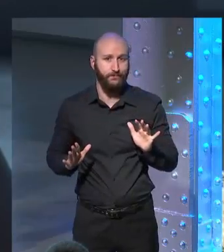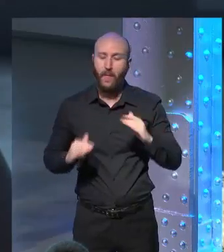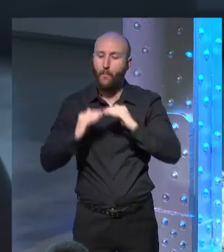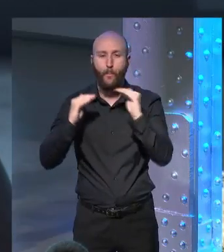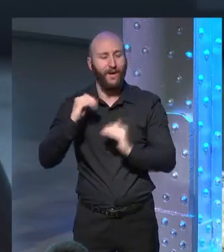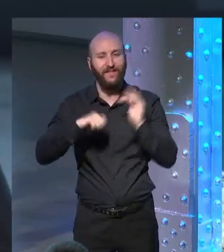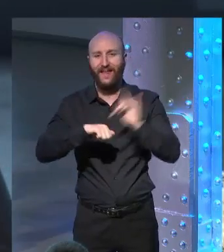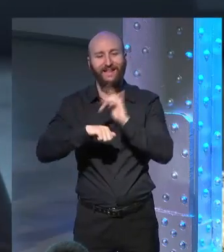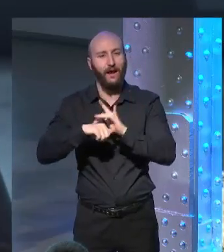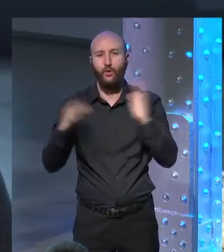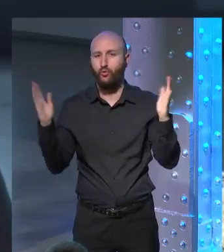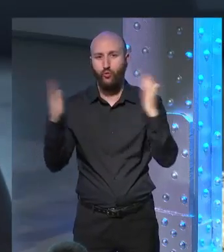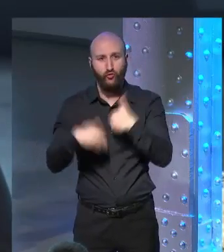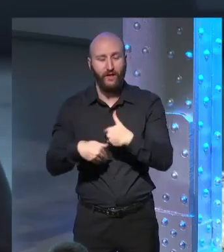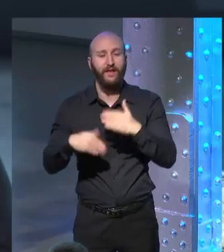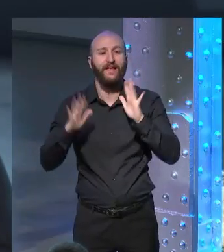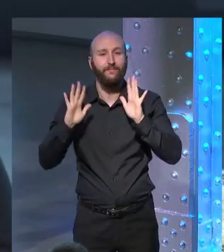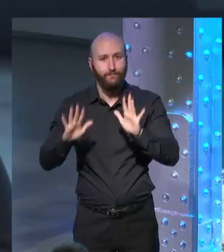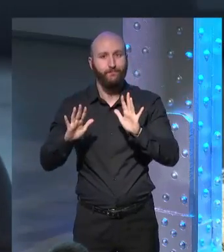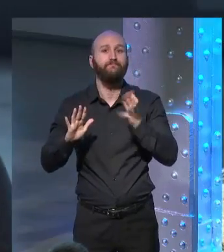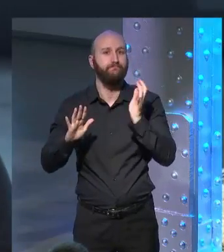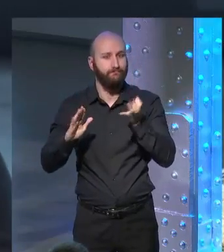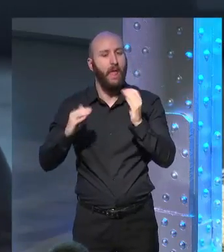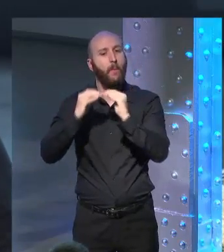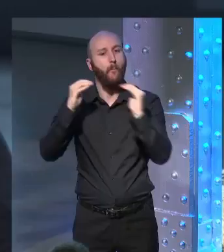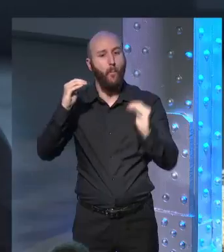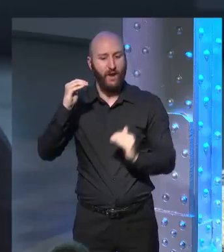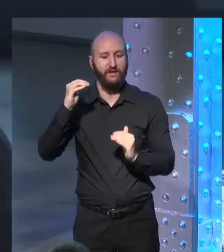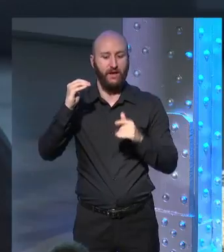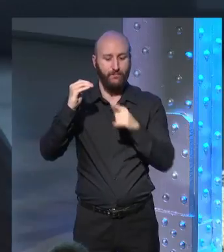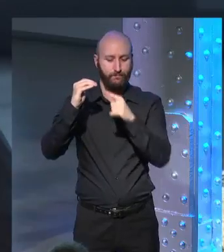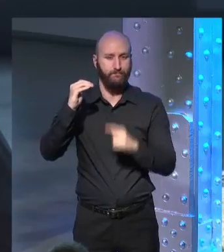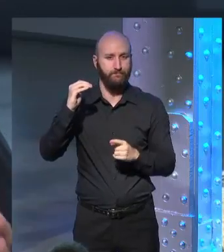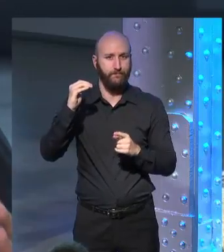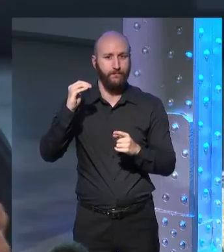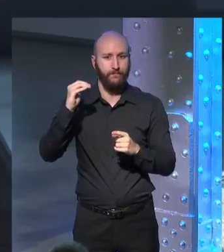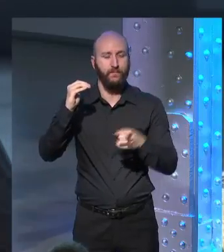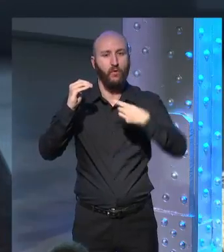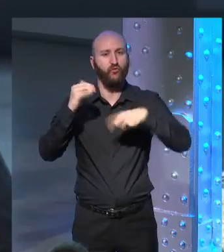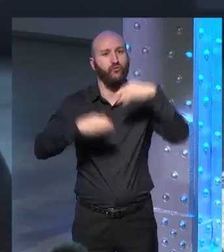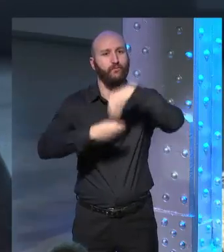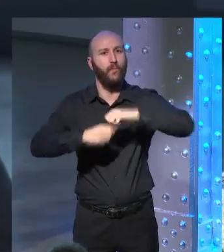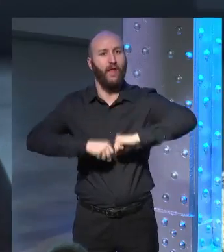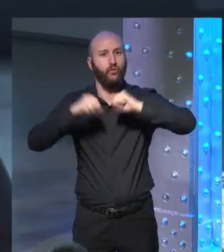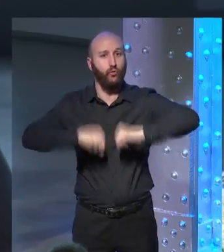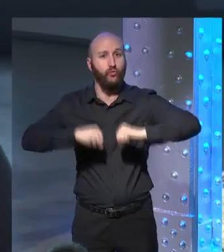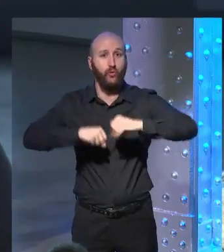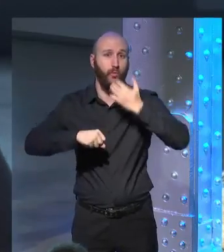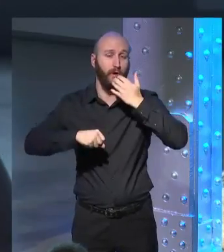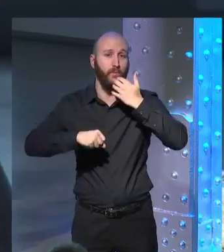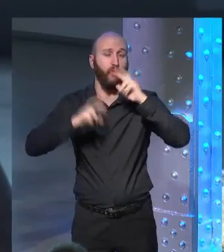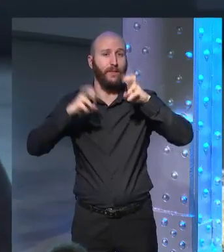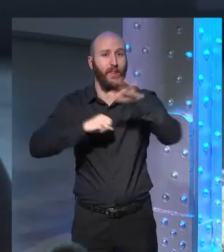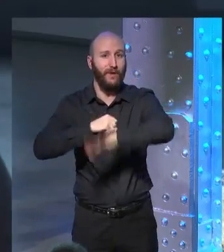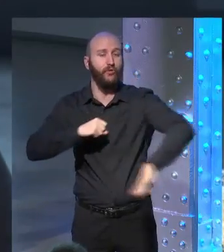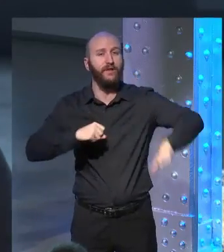existe. Existe una brecha en la cual estamos los adultos, en el caso de menores,